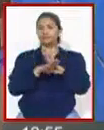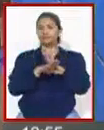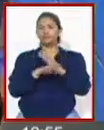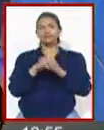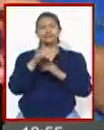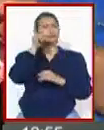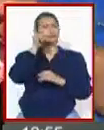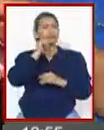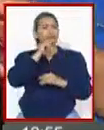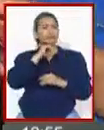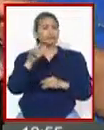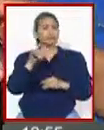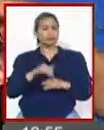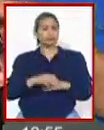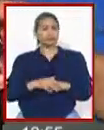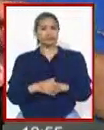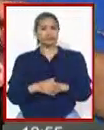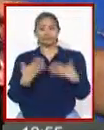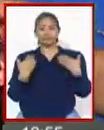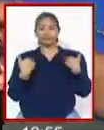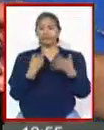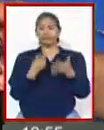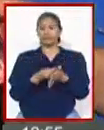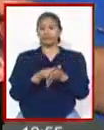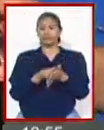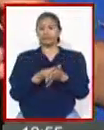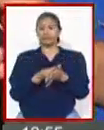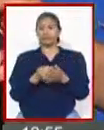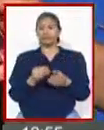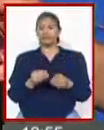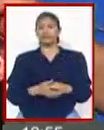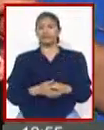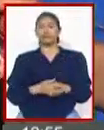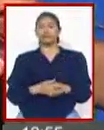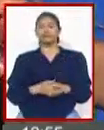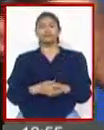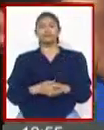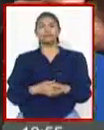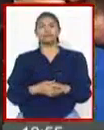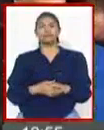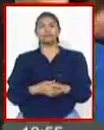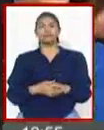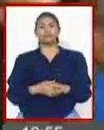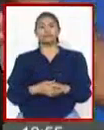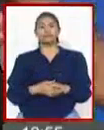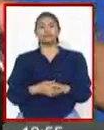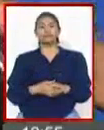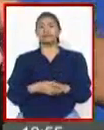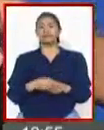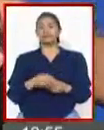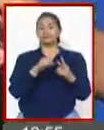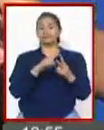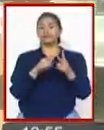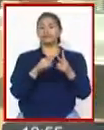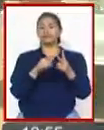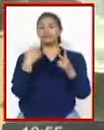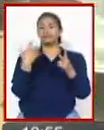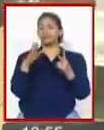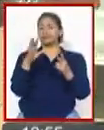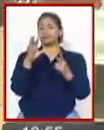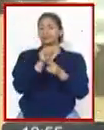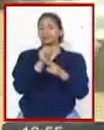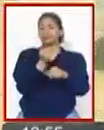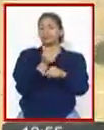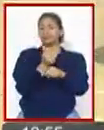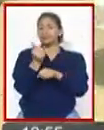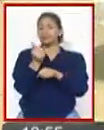a la mujer más, porque la mujer lo tenía la plata en los pechos queriéndole alcanzar a su madre. ¿Ahora están detenidos ellos dos? Todos están detenidos. Ahora el autor